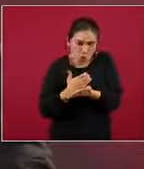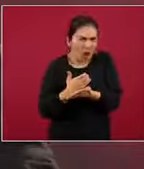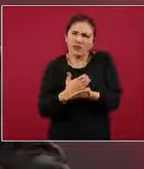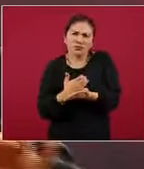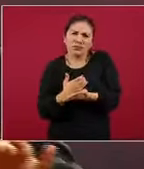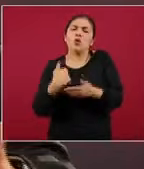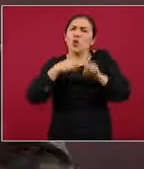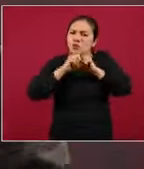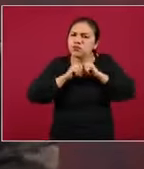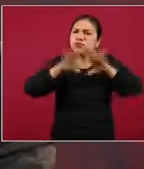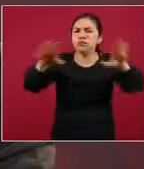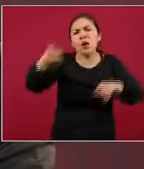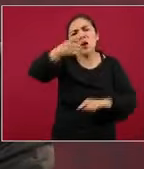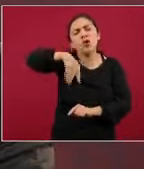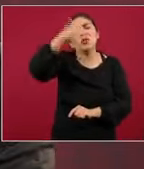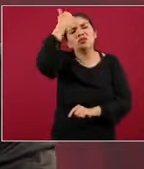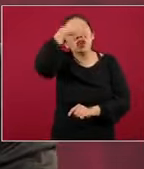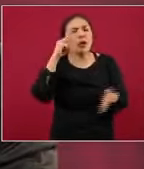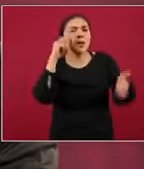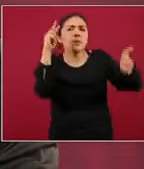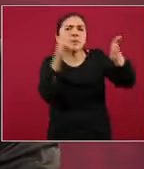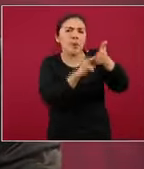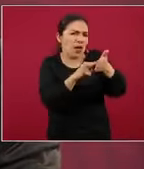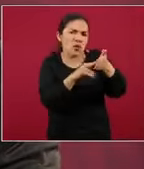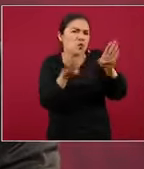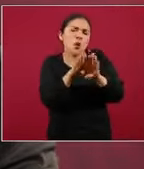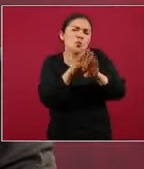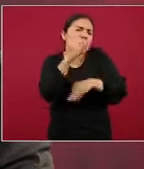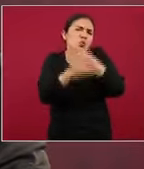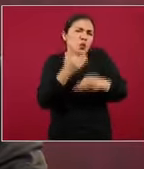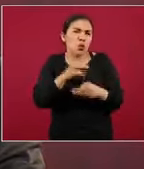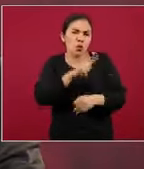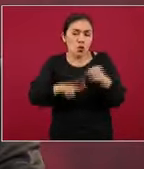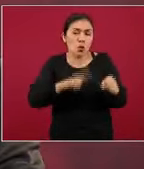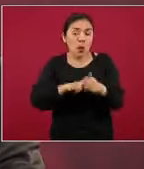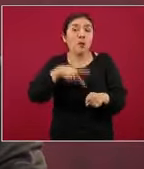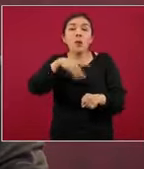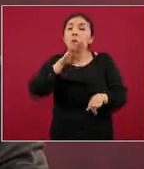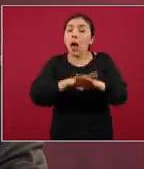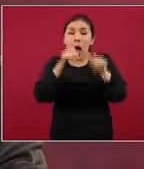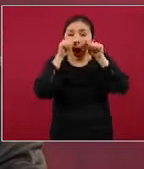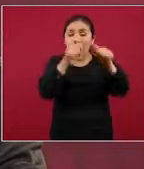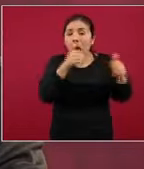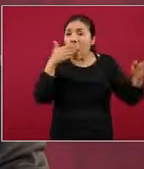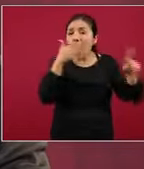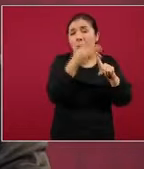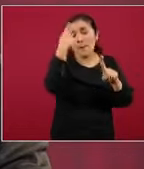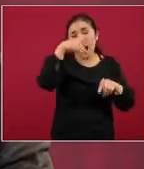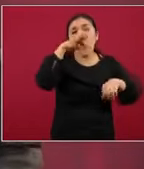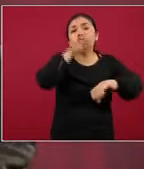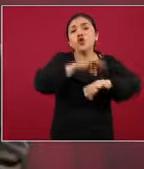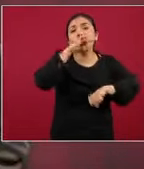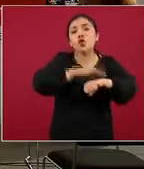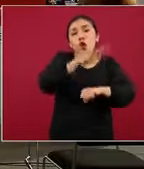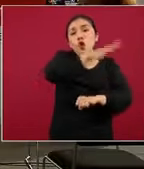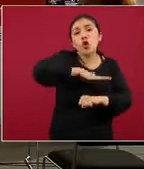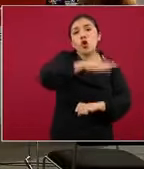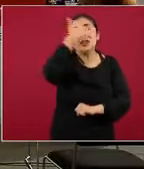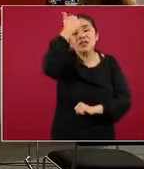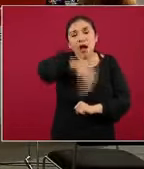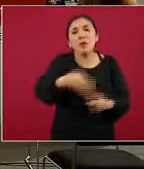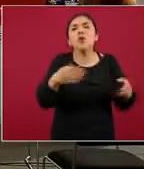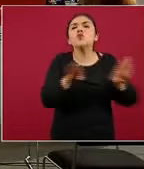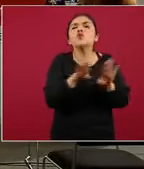público, como absolutamente todo lo hacemos público. Pero está destinada o dirigida al personal médico para tener una